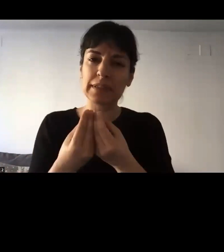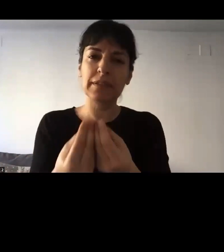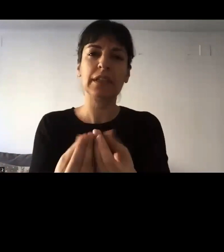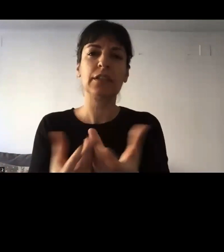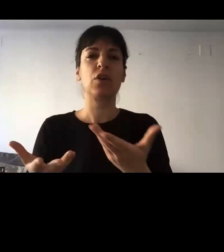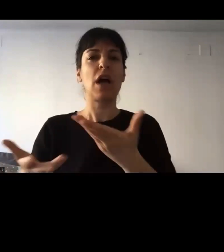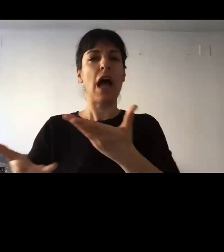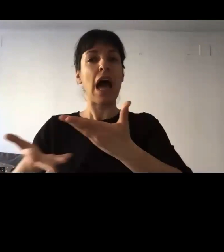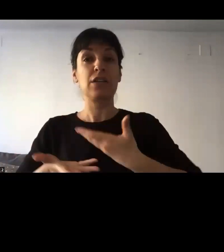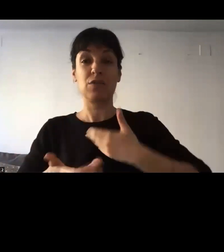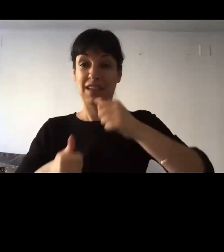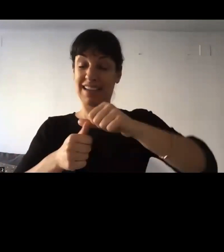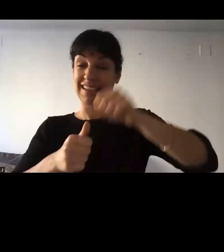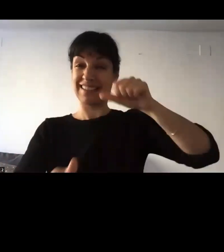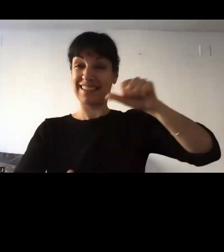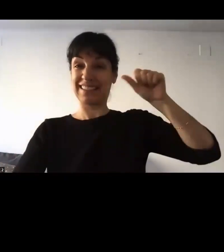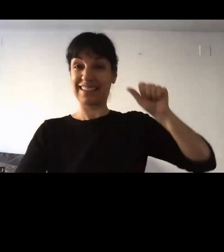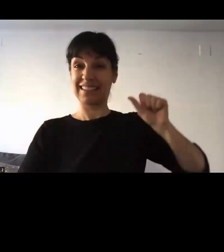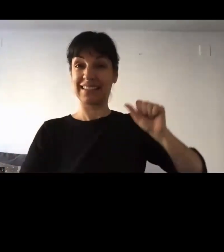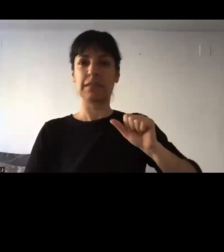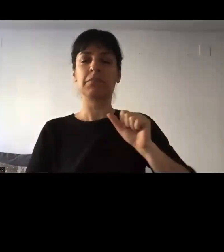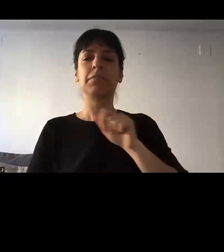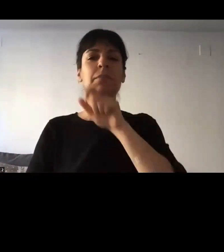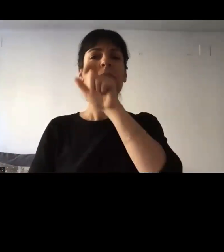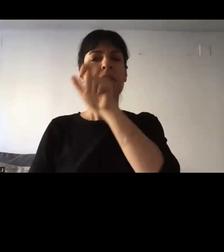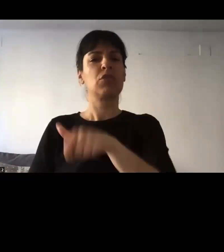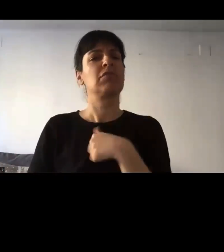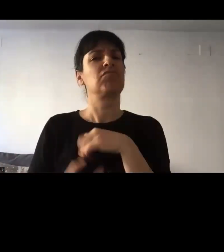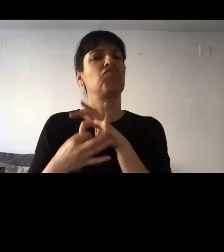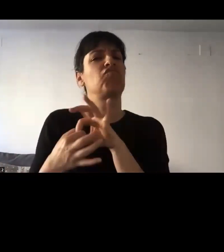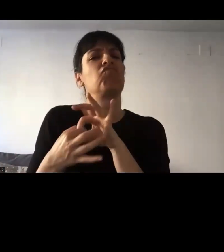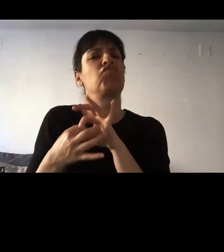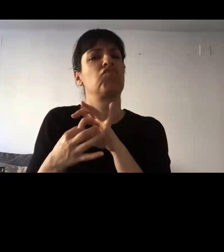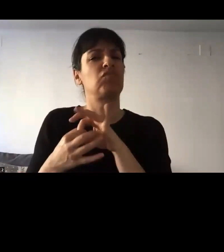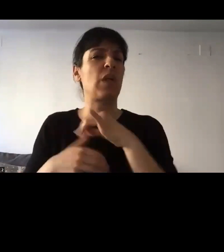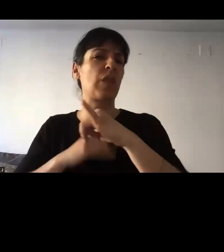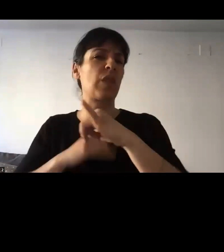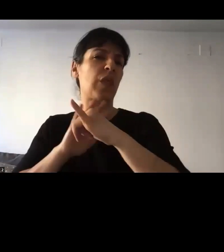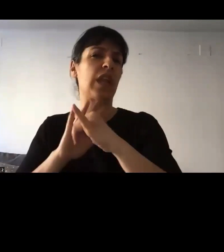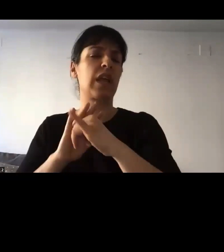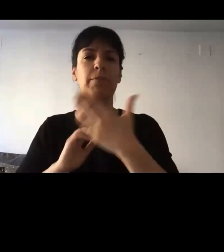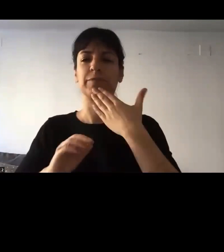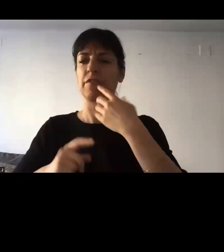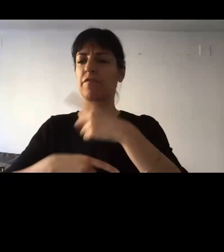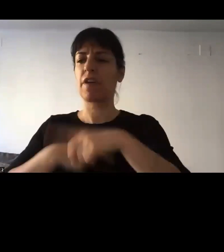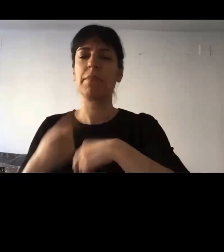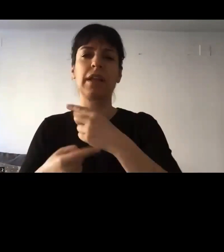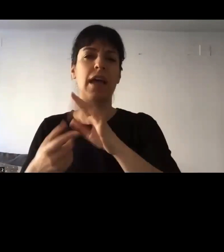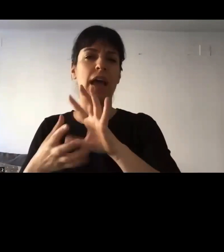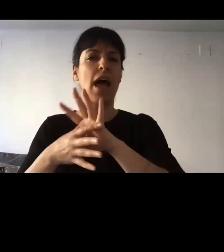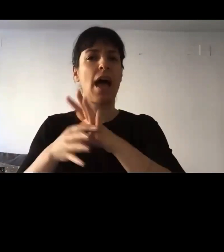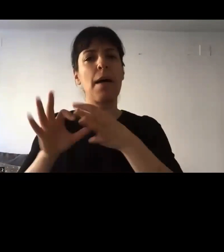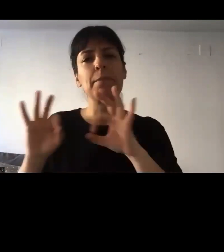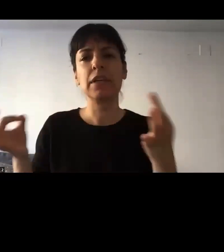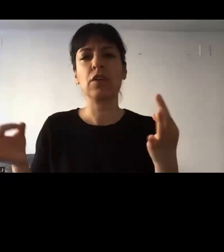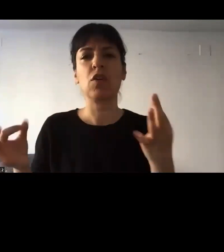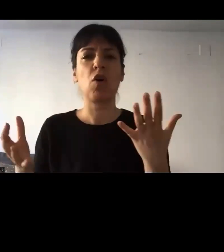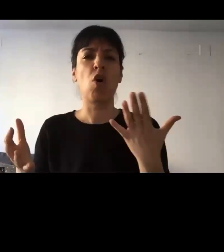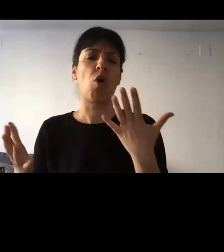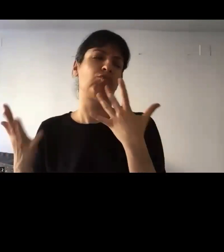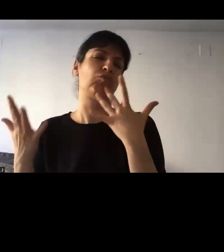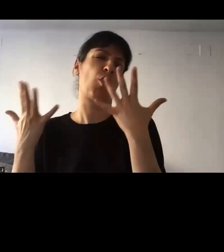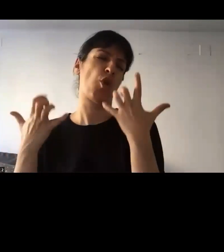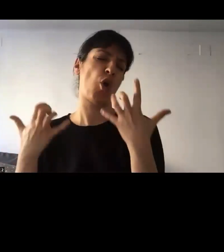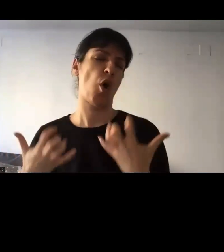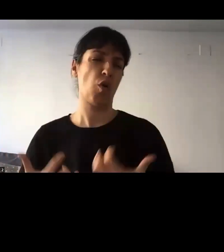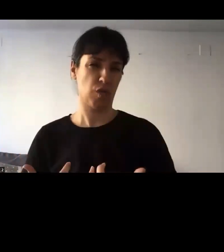había recibido, como he dicho, eran de personas muy cercanas a mí, familiares o amigos o personas que me conocían mucho. Pero a la